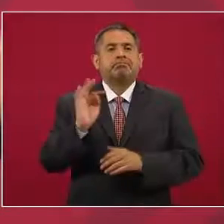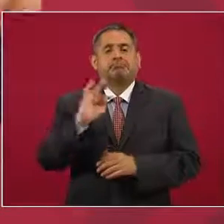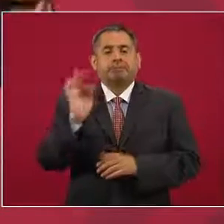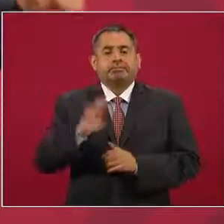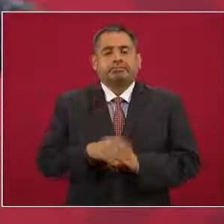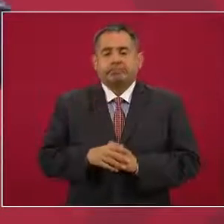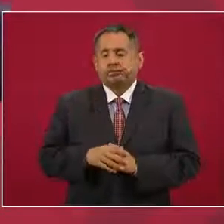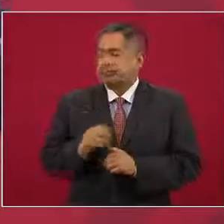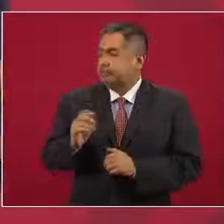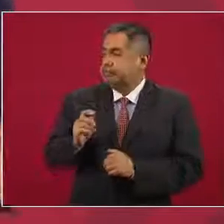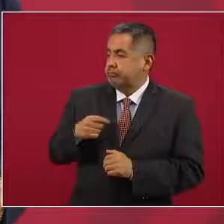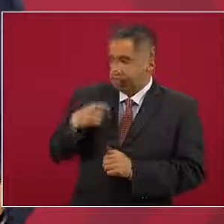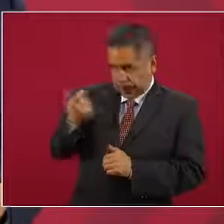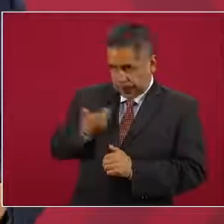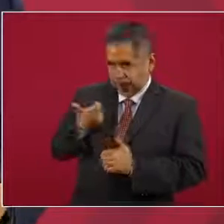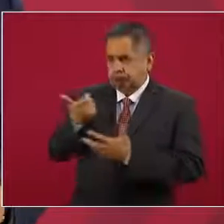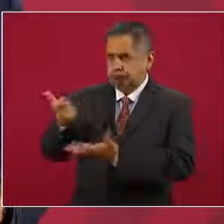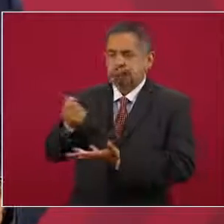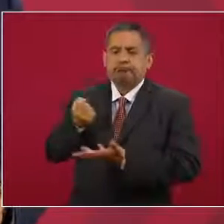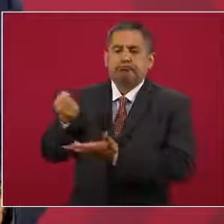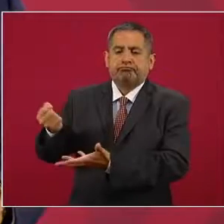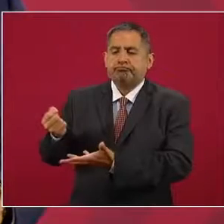yo te doy el dinero,